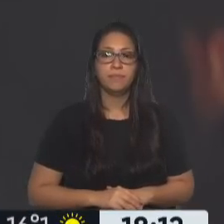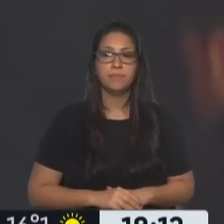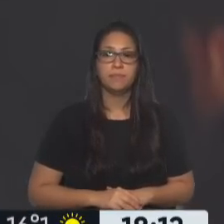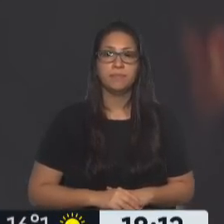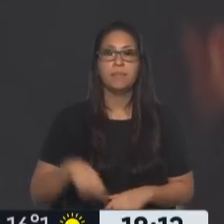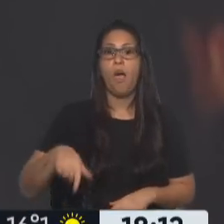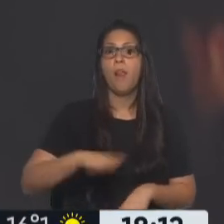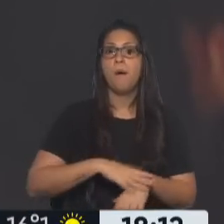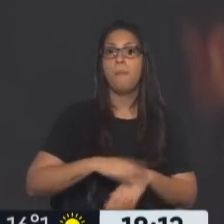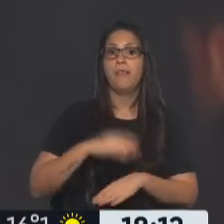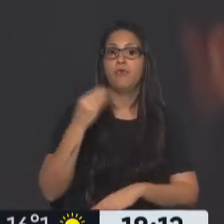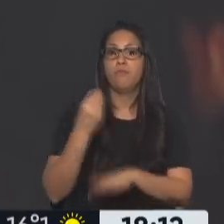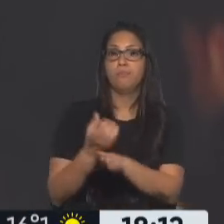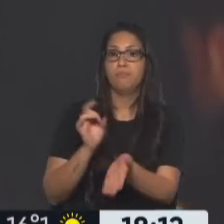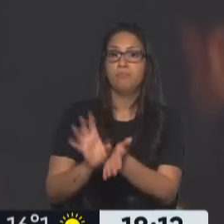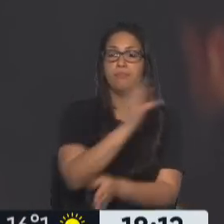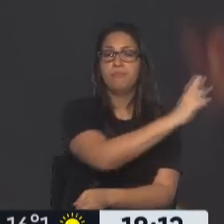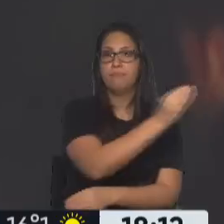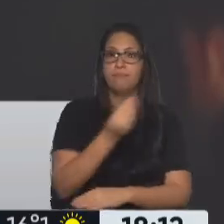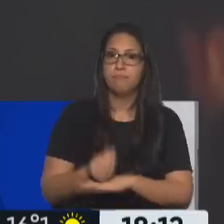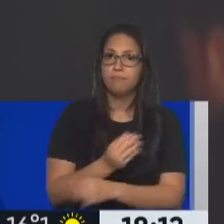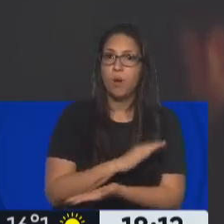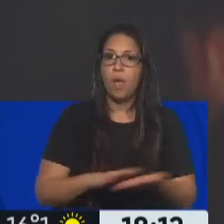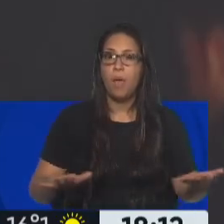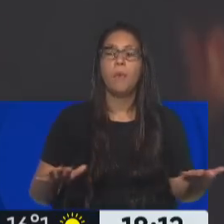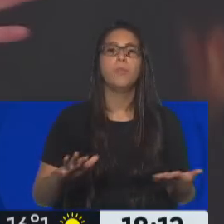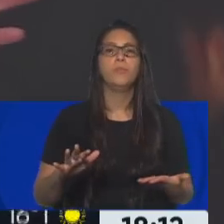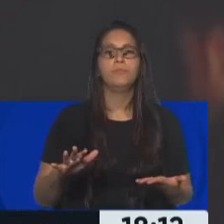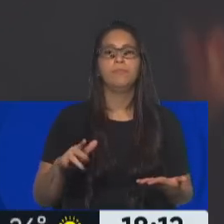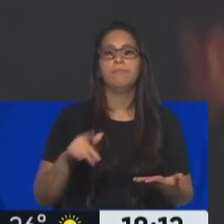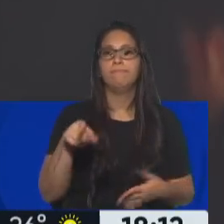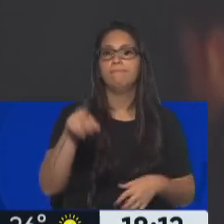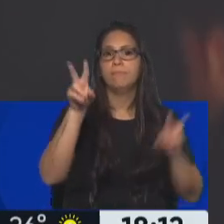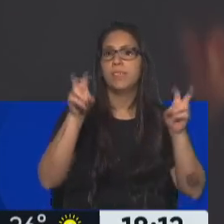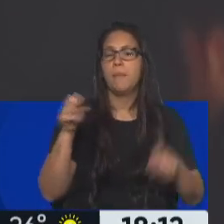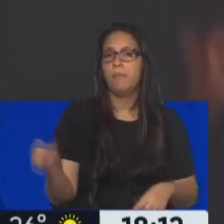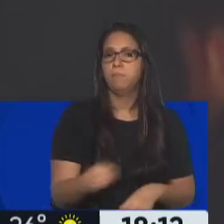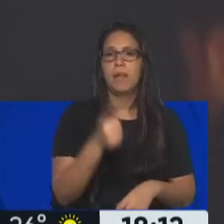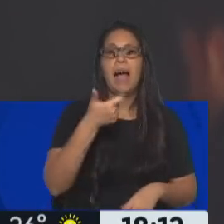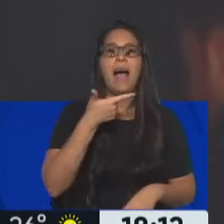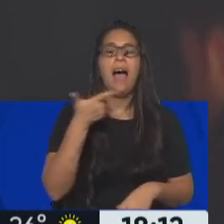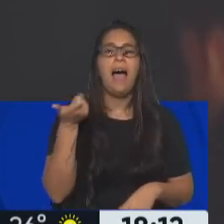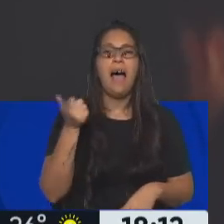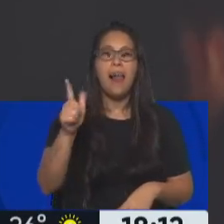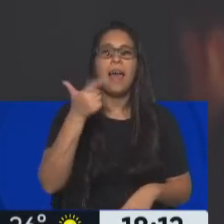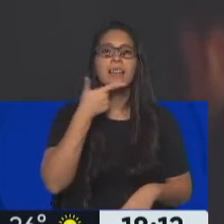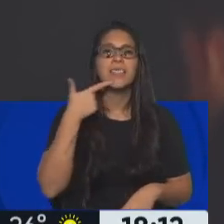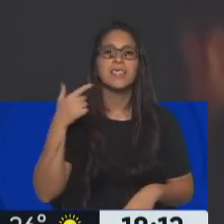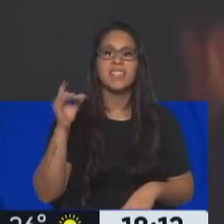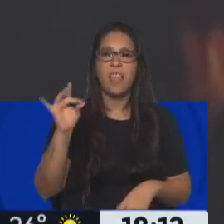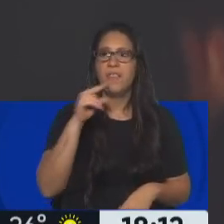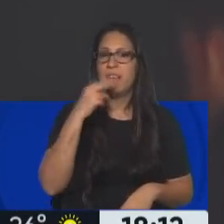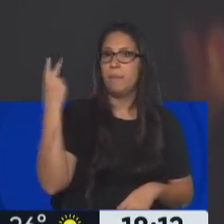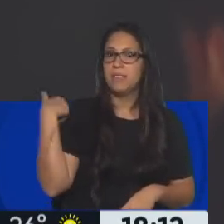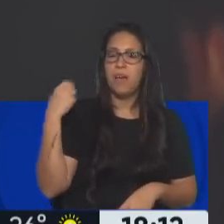Transición política, allí lo decíamos como cuestión central de este informe especial, luego de la caída de Bashar al-Assad el viernes pasado. Lo